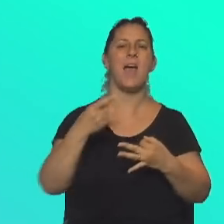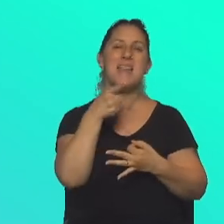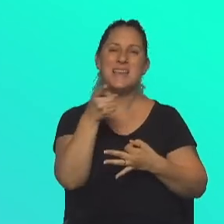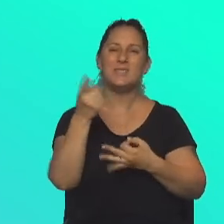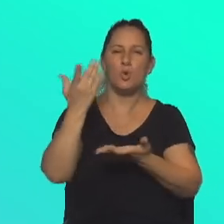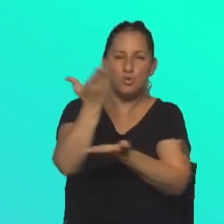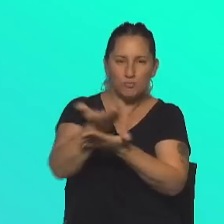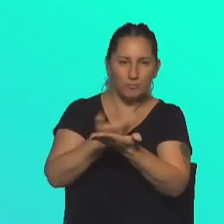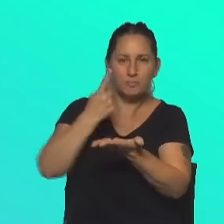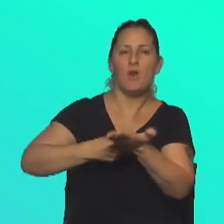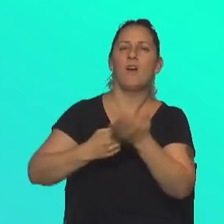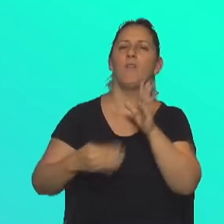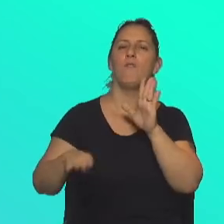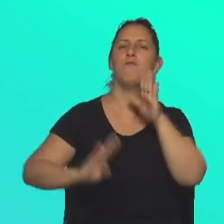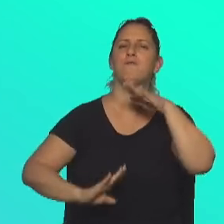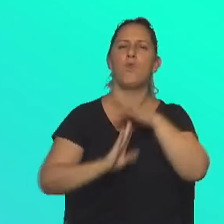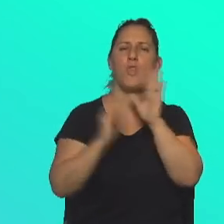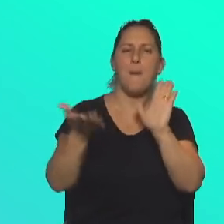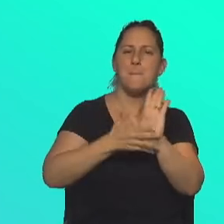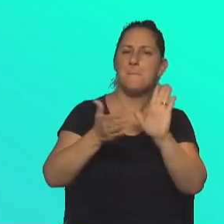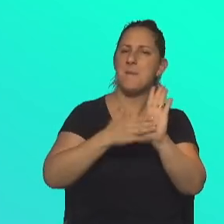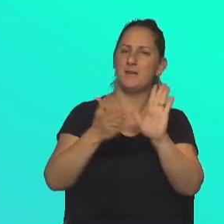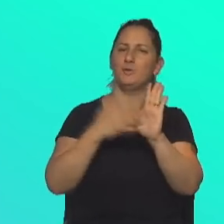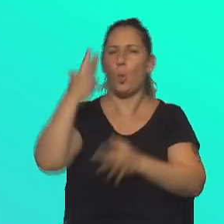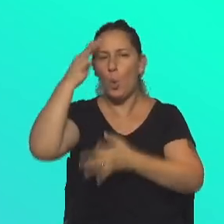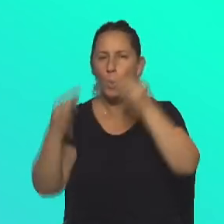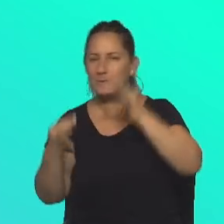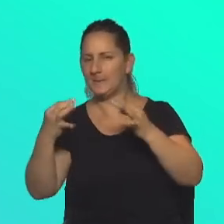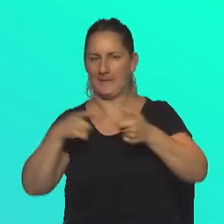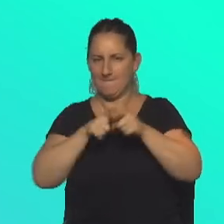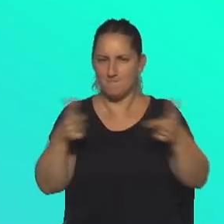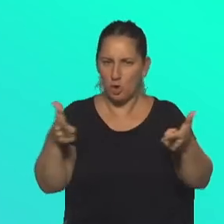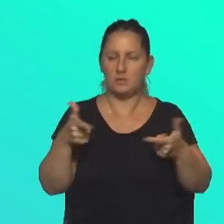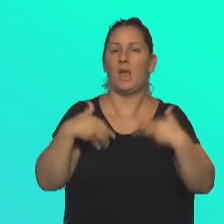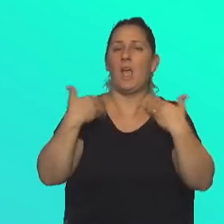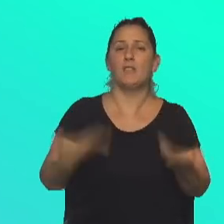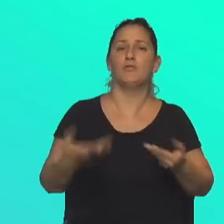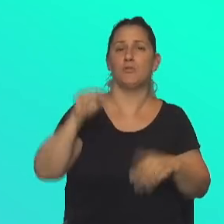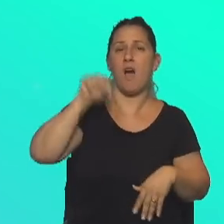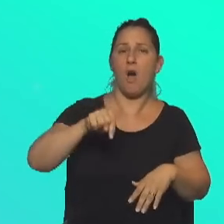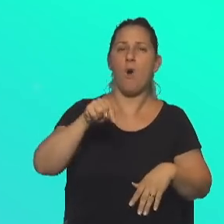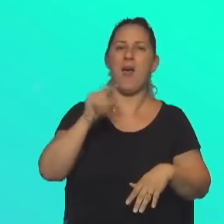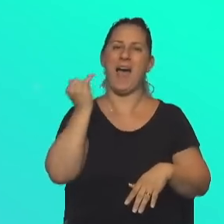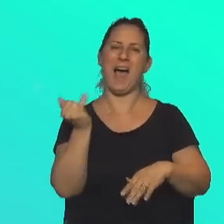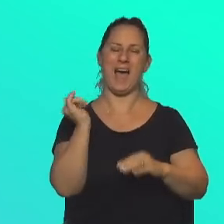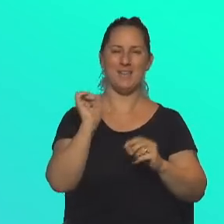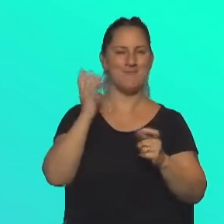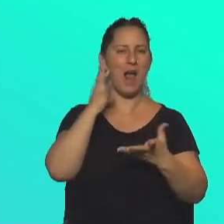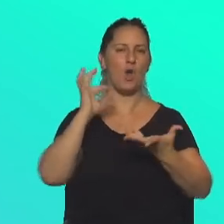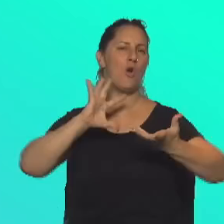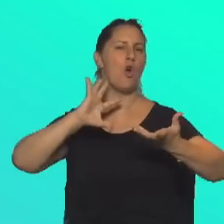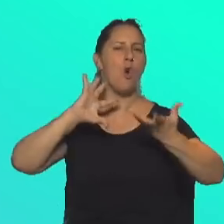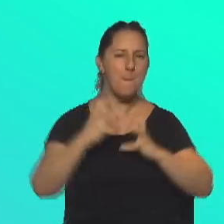de los fundamentos exigidos a toda decisión judicial y por lo tanto está viciada, afecta